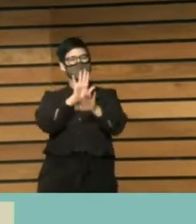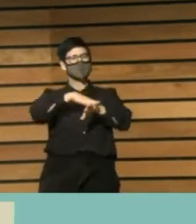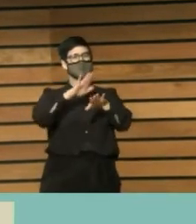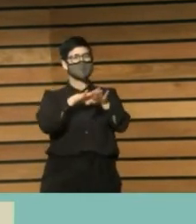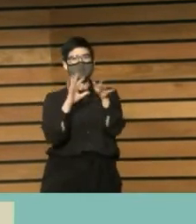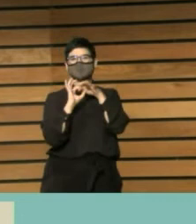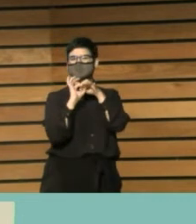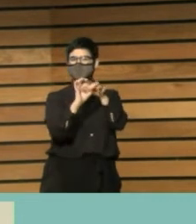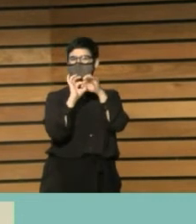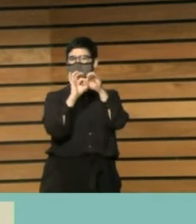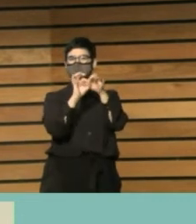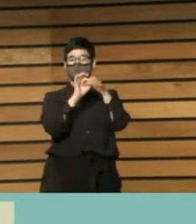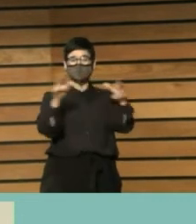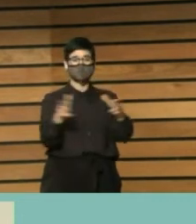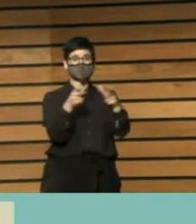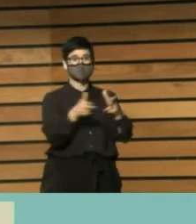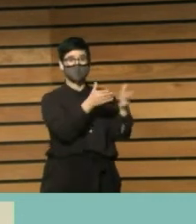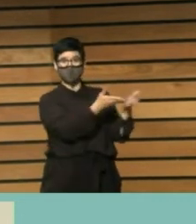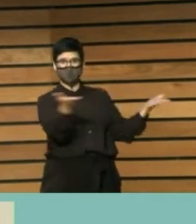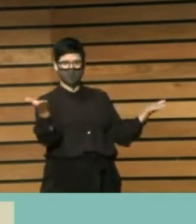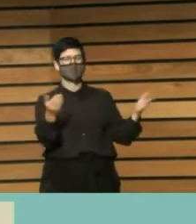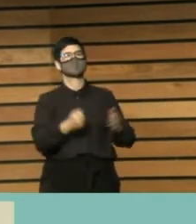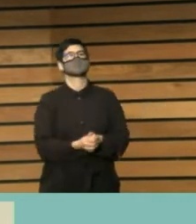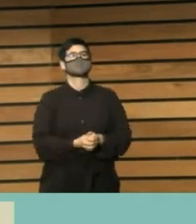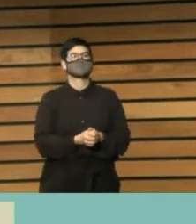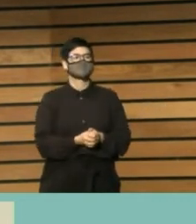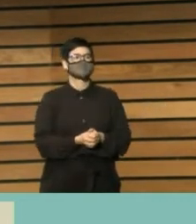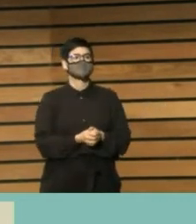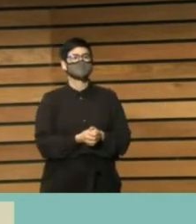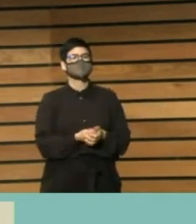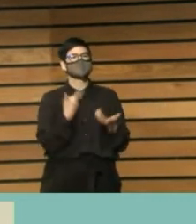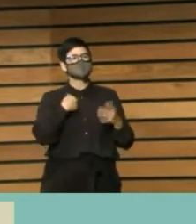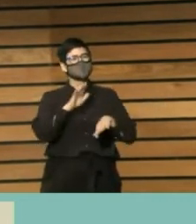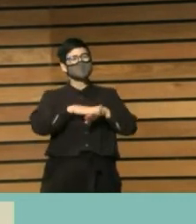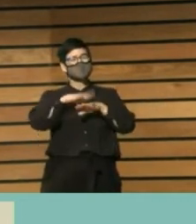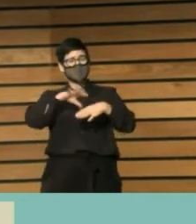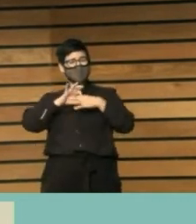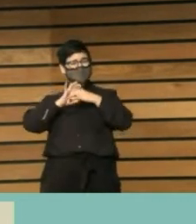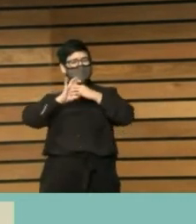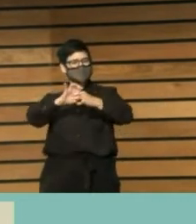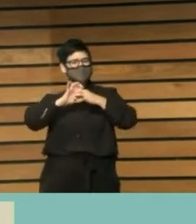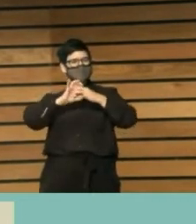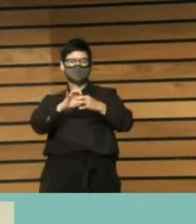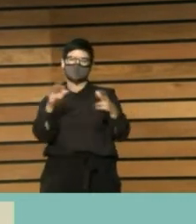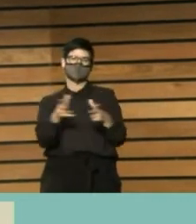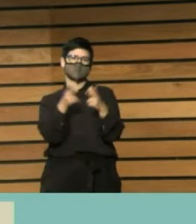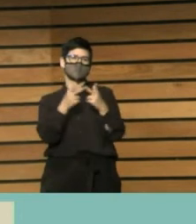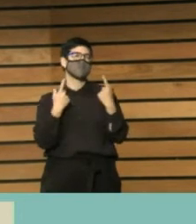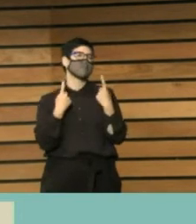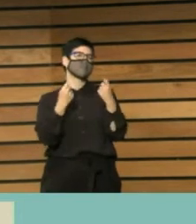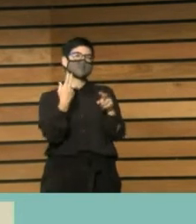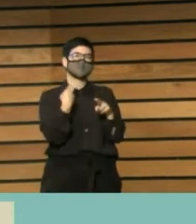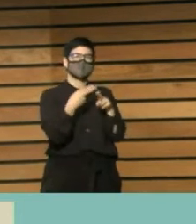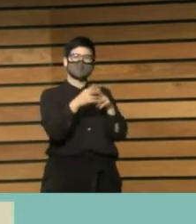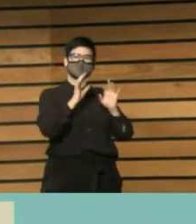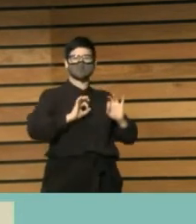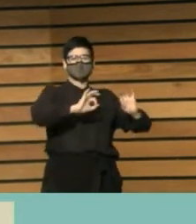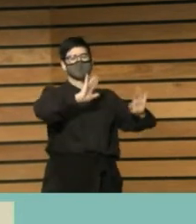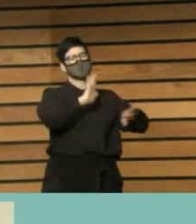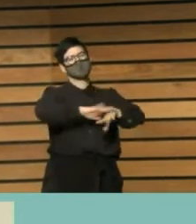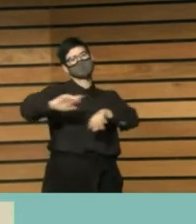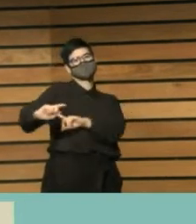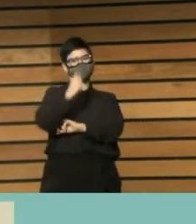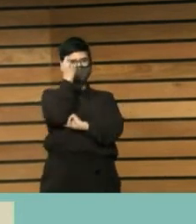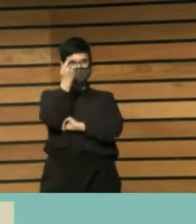no la cohesión social. Para la cohesión social necesitamos políticas específicas que lo logren, pero sí